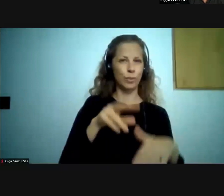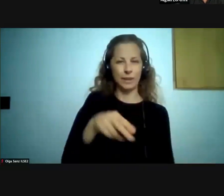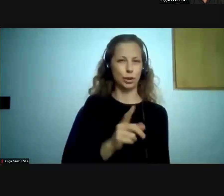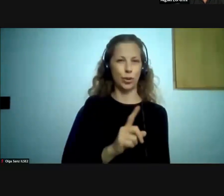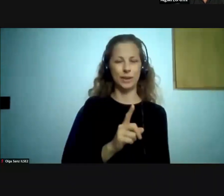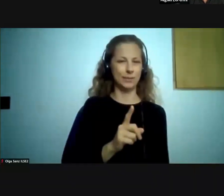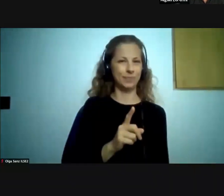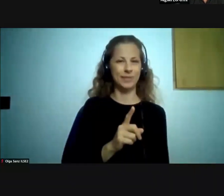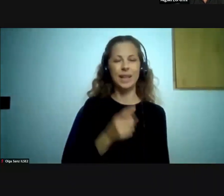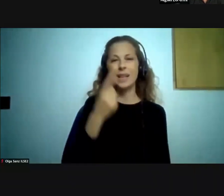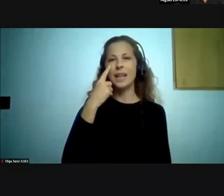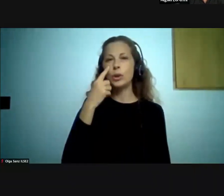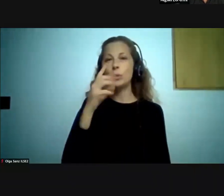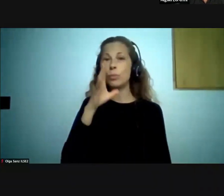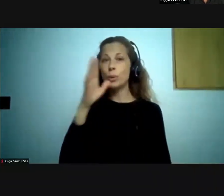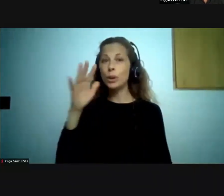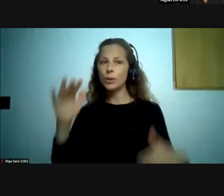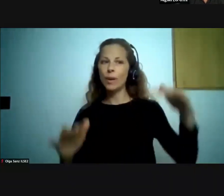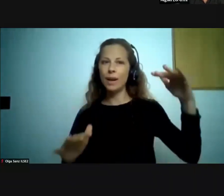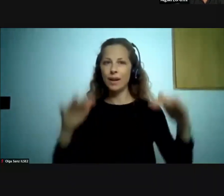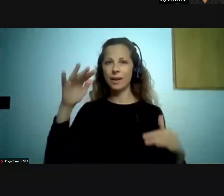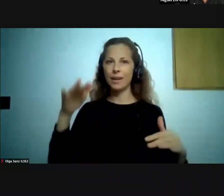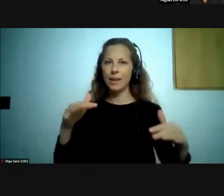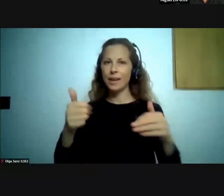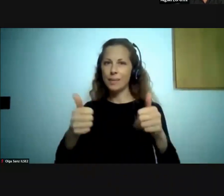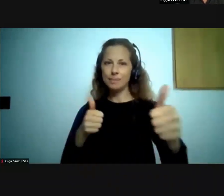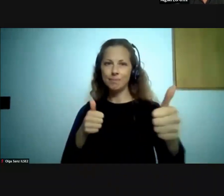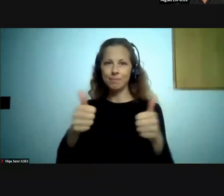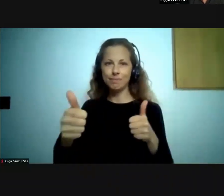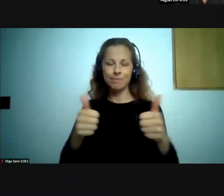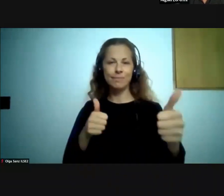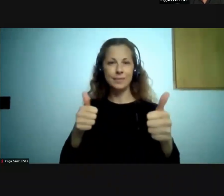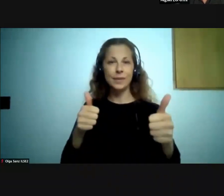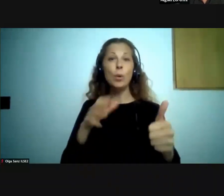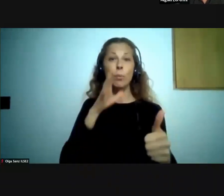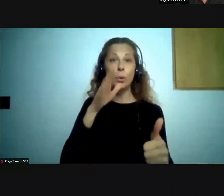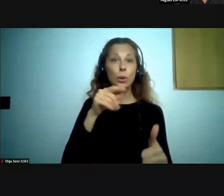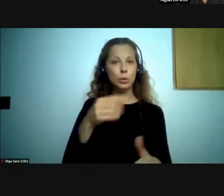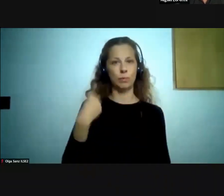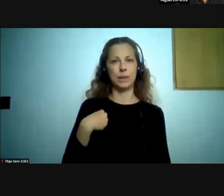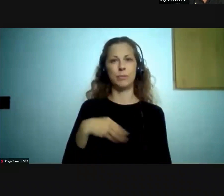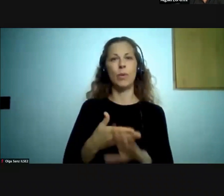distanciamiento que se produce está generando más conflictos y más violencia, como apuntaba